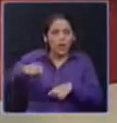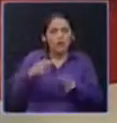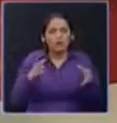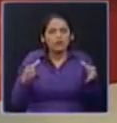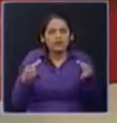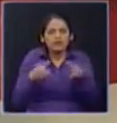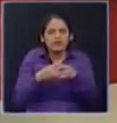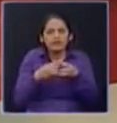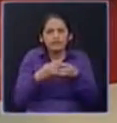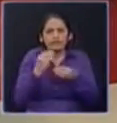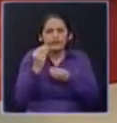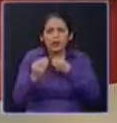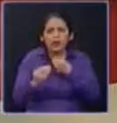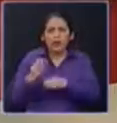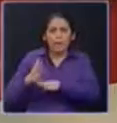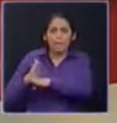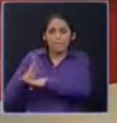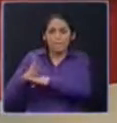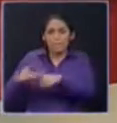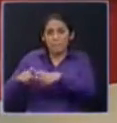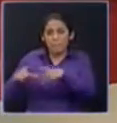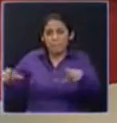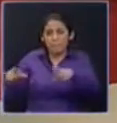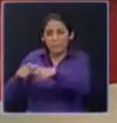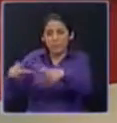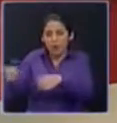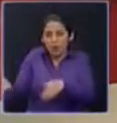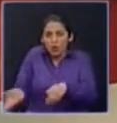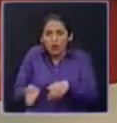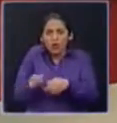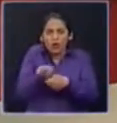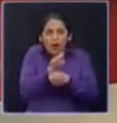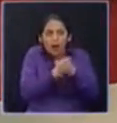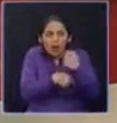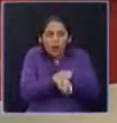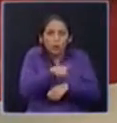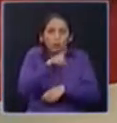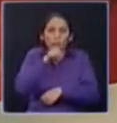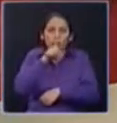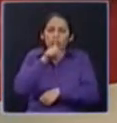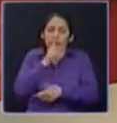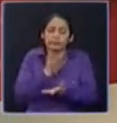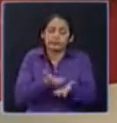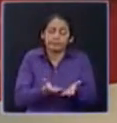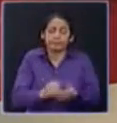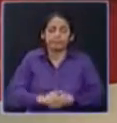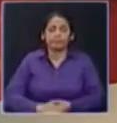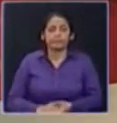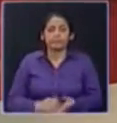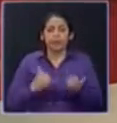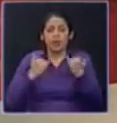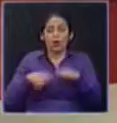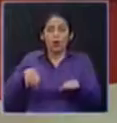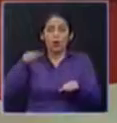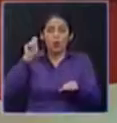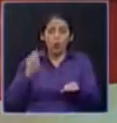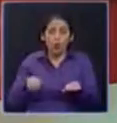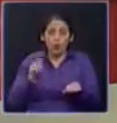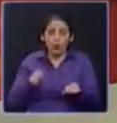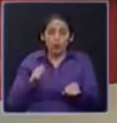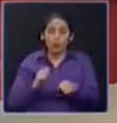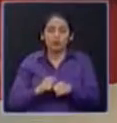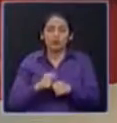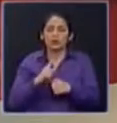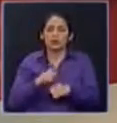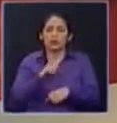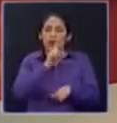ilegalmente. Las autoridades esperan que se apliquen las sanciones correspondientes, a pesar que el juez a cargo del caso dictó medidas sustitutivas